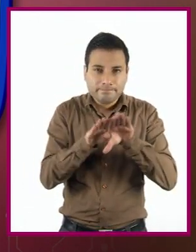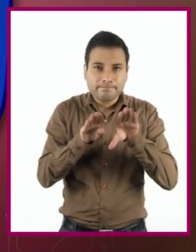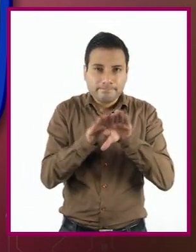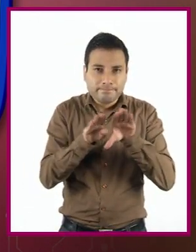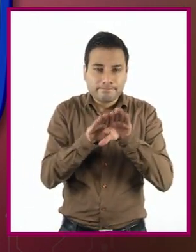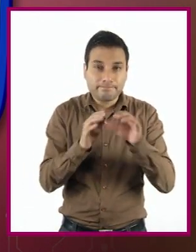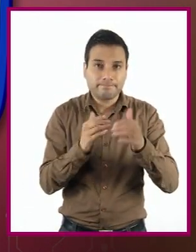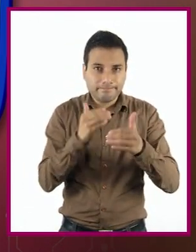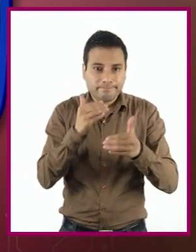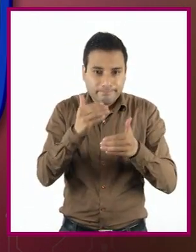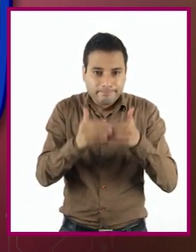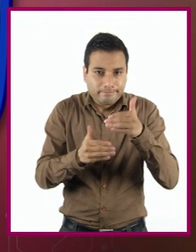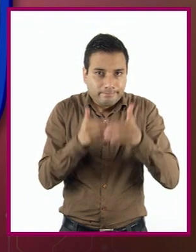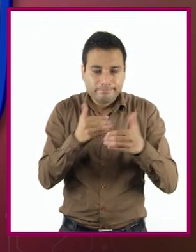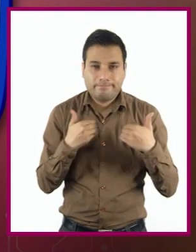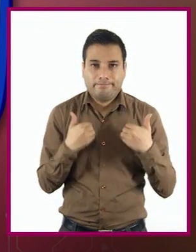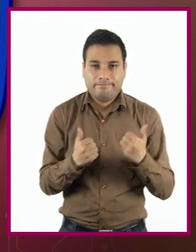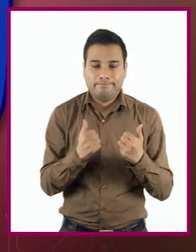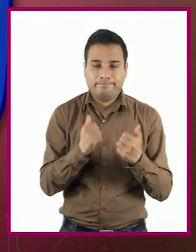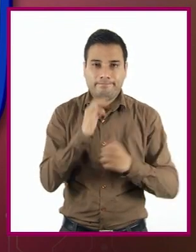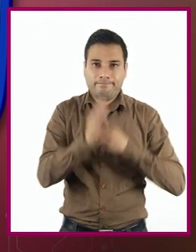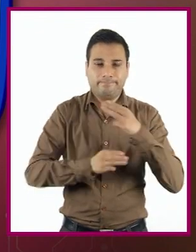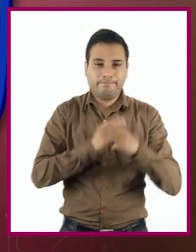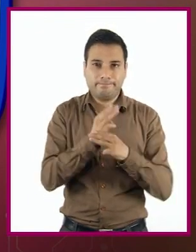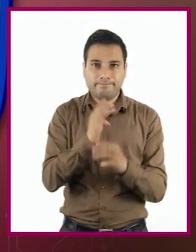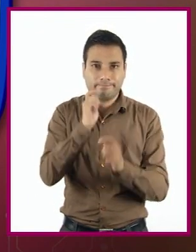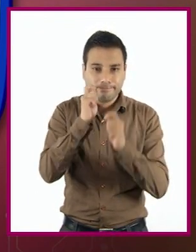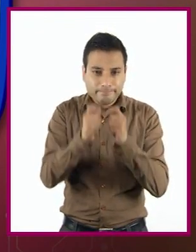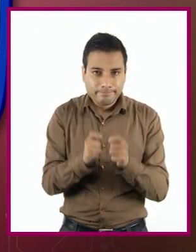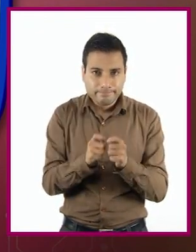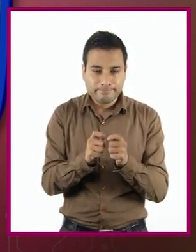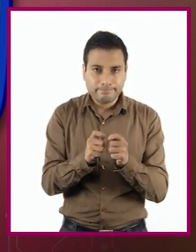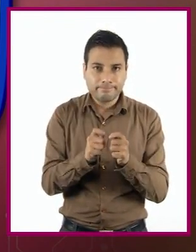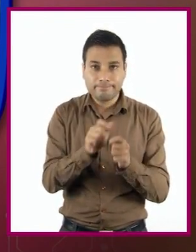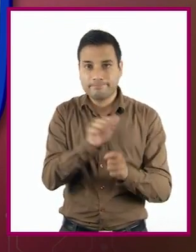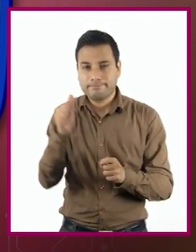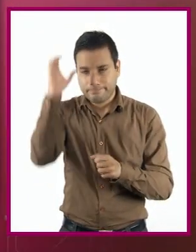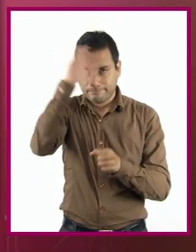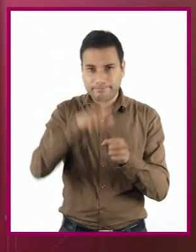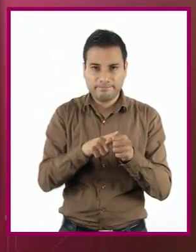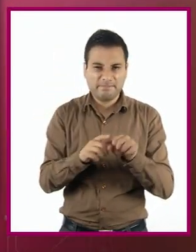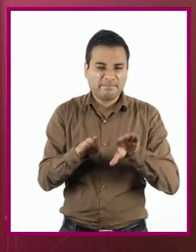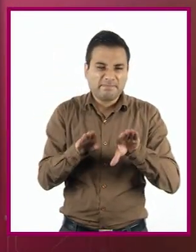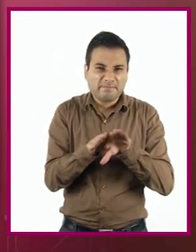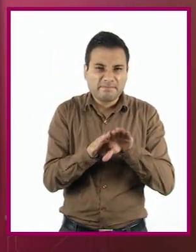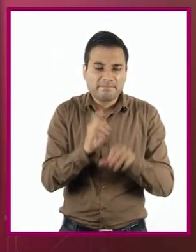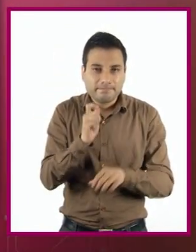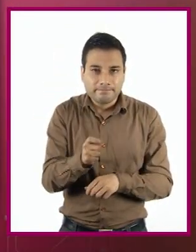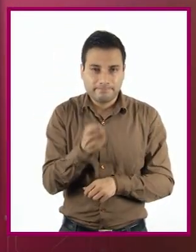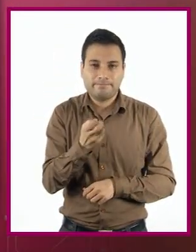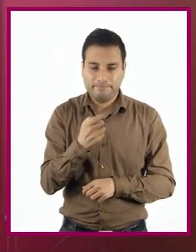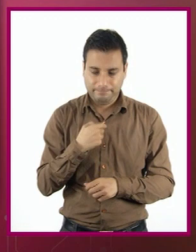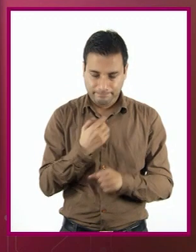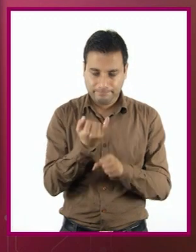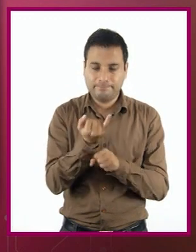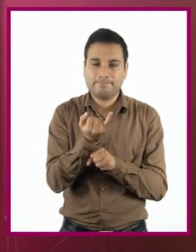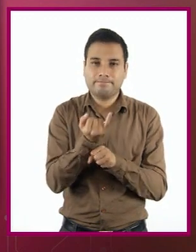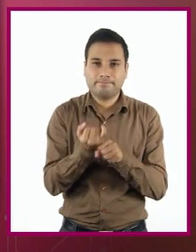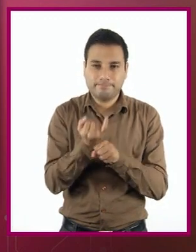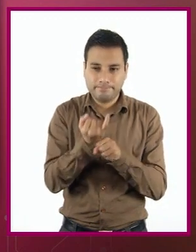de proceder y de entender el mundo y qué pasa cuando se relaciona con otras culturas. Entonces, últimamente he trabajado más